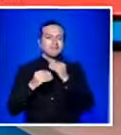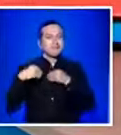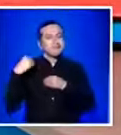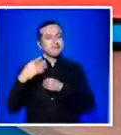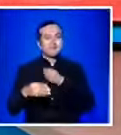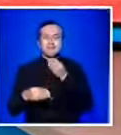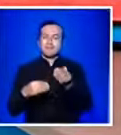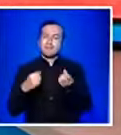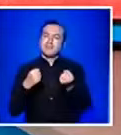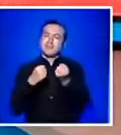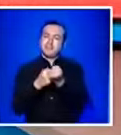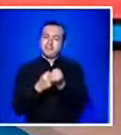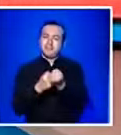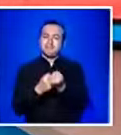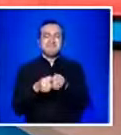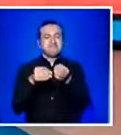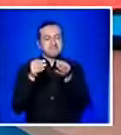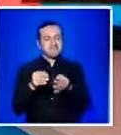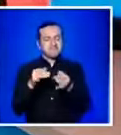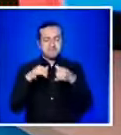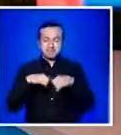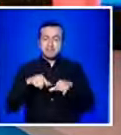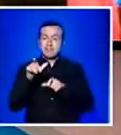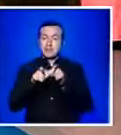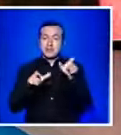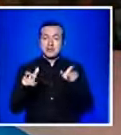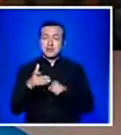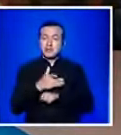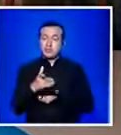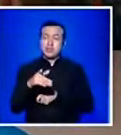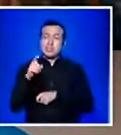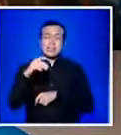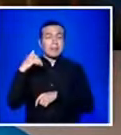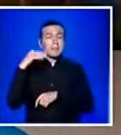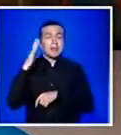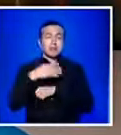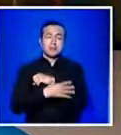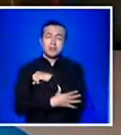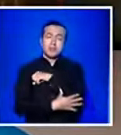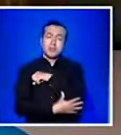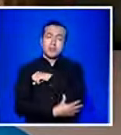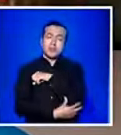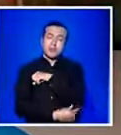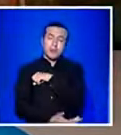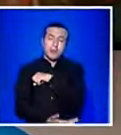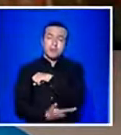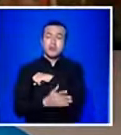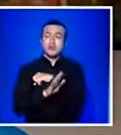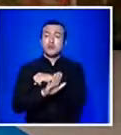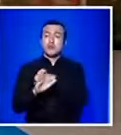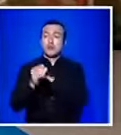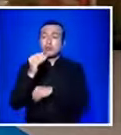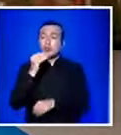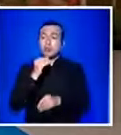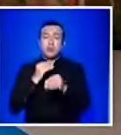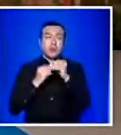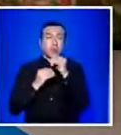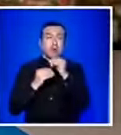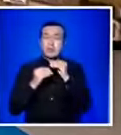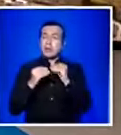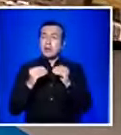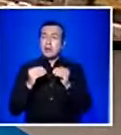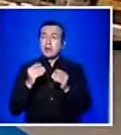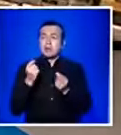todos estos productos para poder seguir trabajando con las personas que más lo necesitan, que lamentablemente su alimentación no está